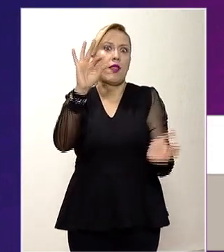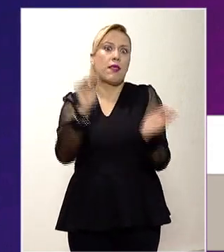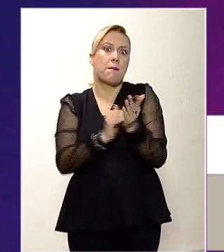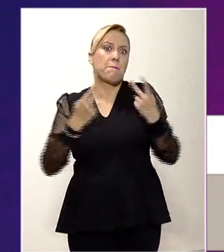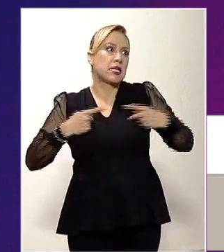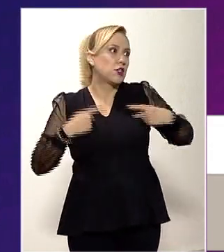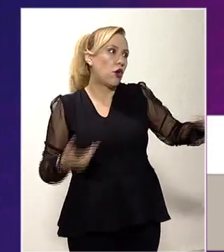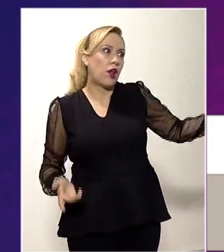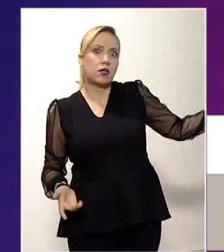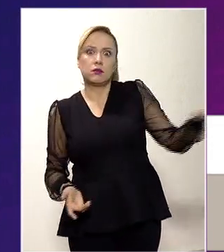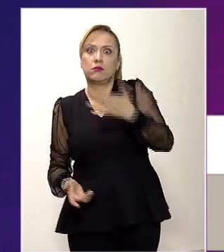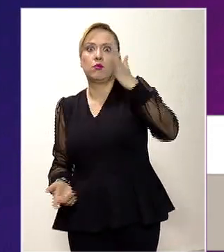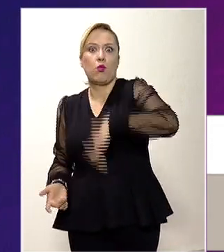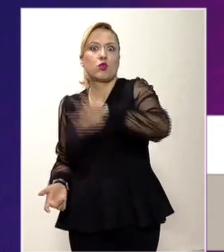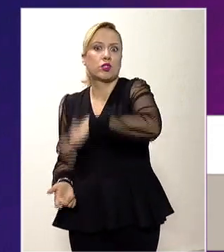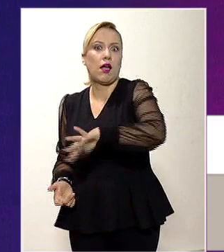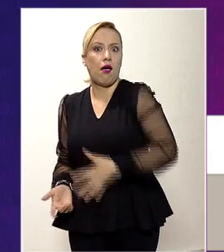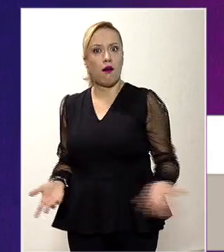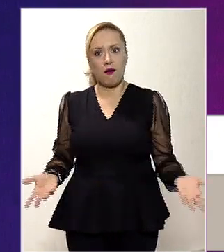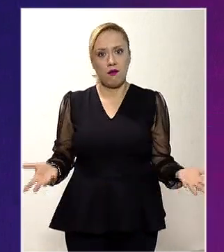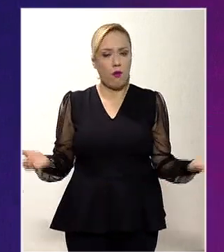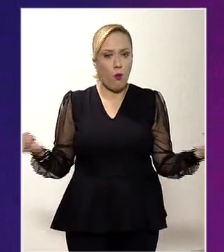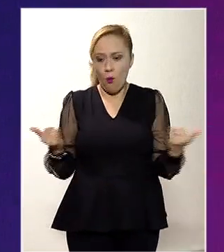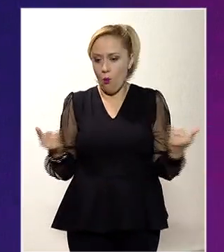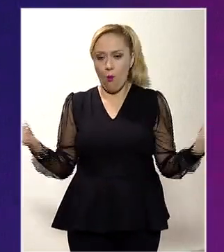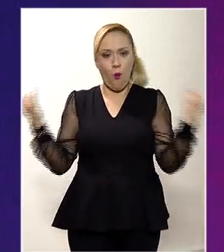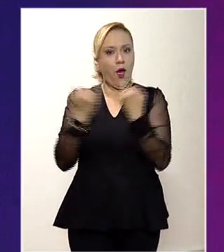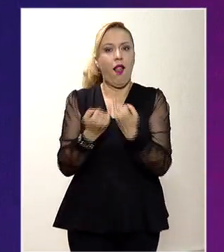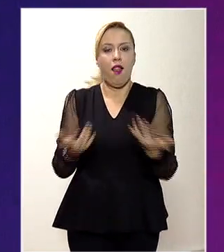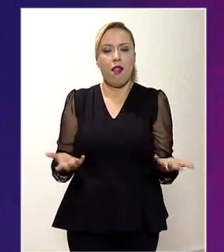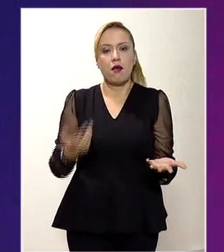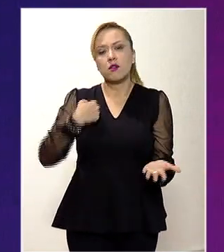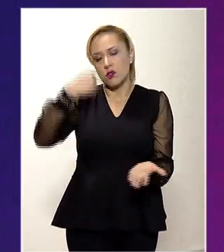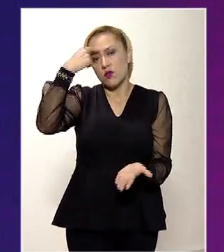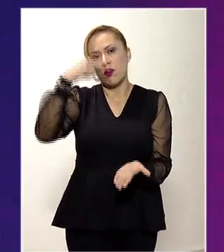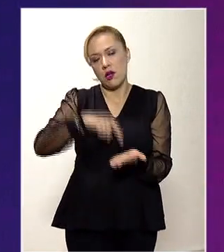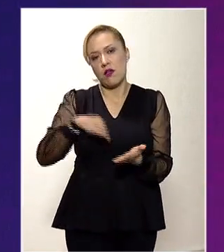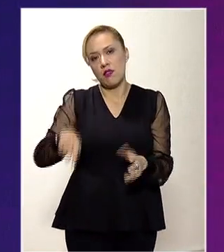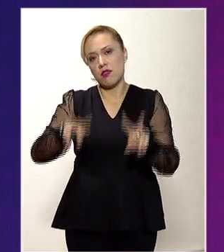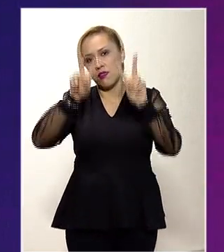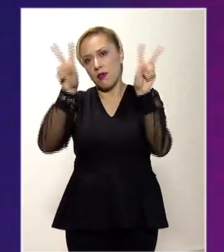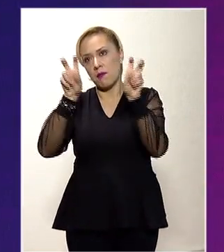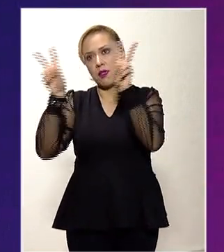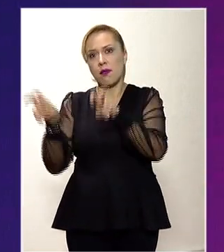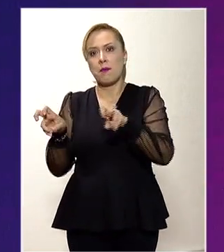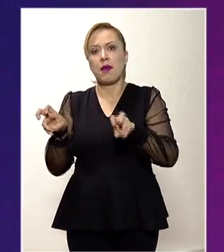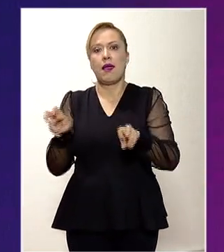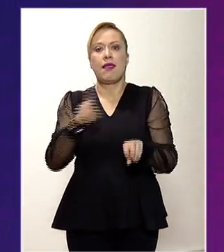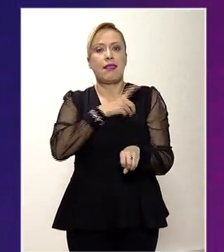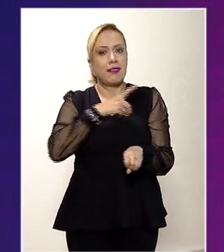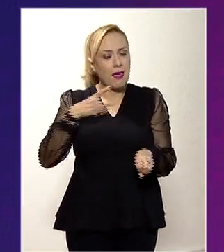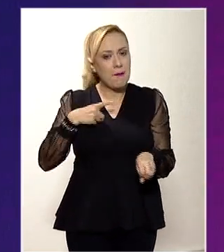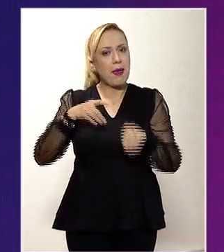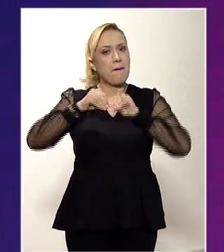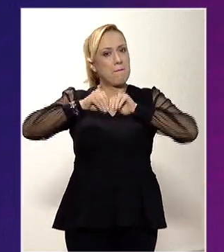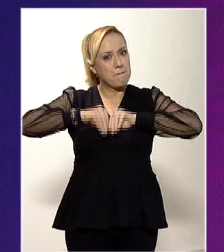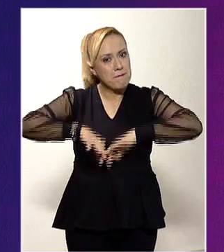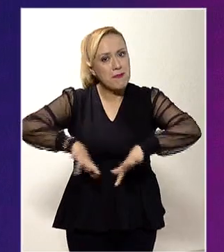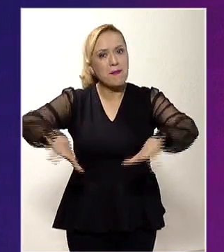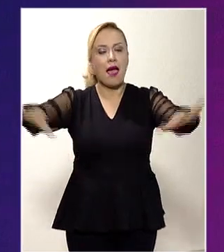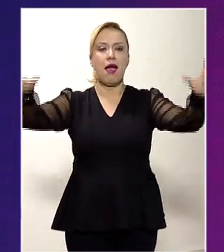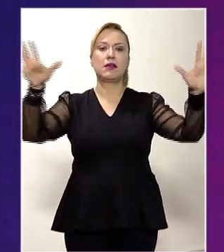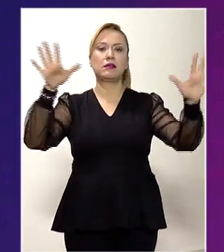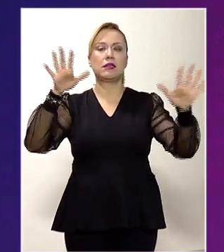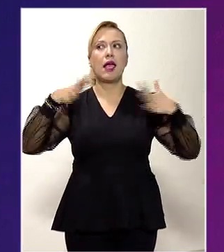personas para buscar a estas 40,000 personas, ¿no? Entonces yo sí creo que estos temas tienen que socializarse mucho más, tenemos